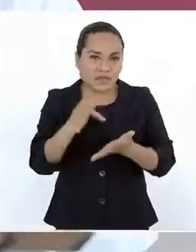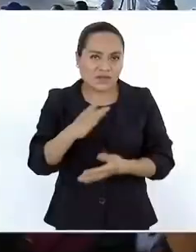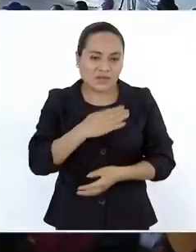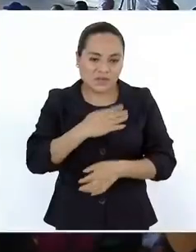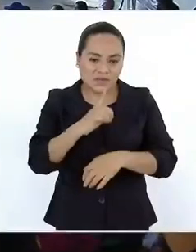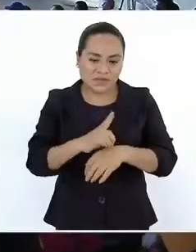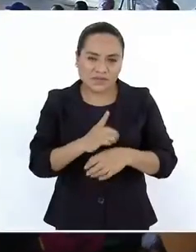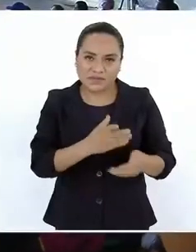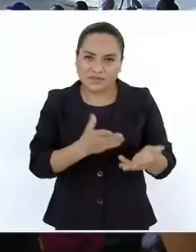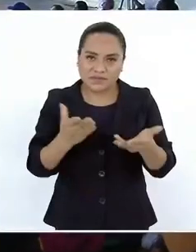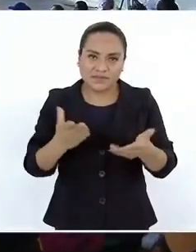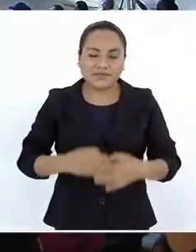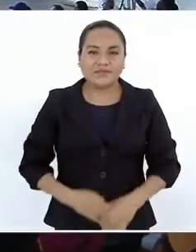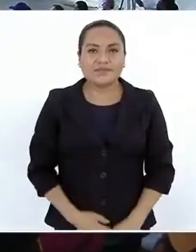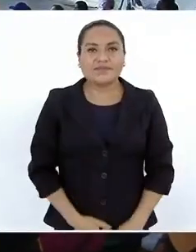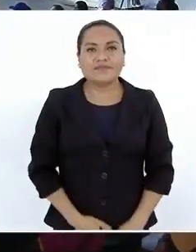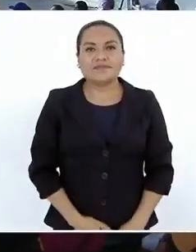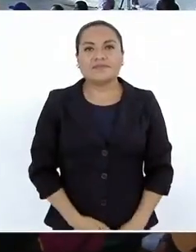nuevamente.